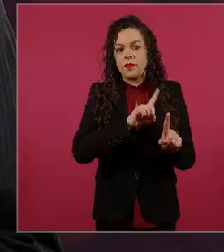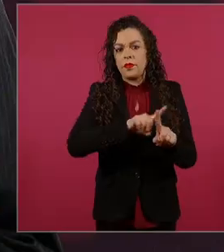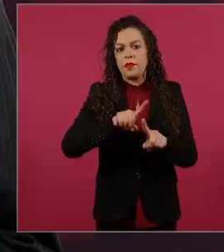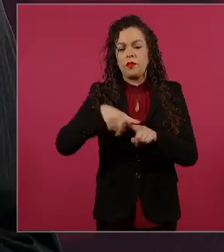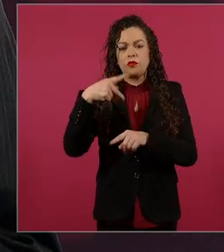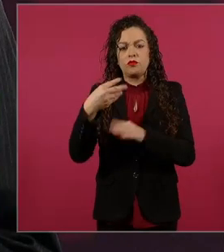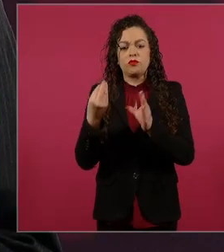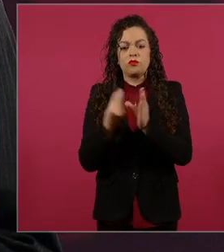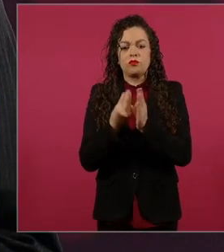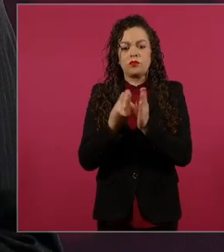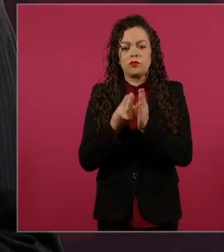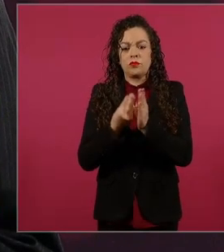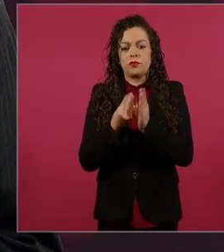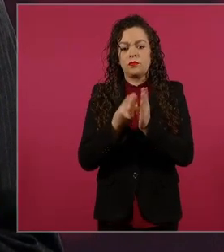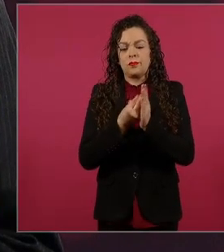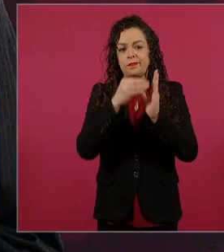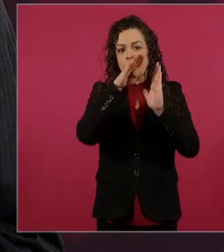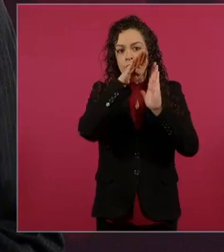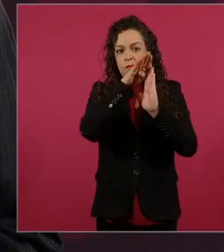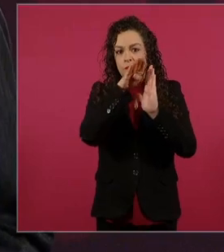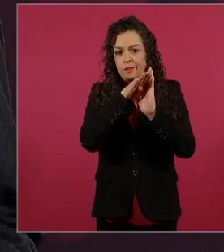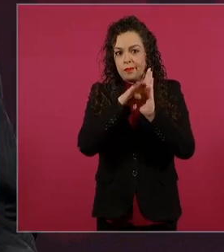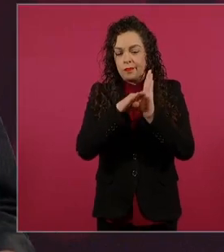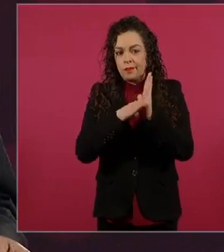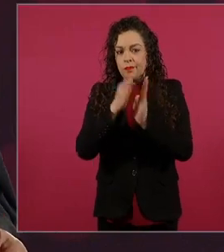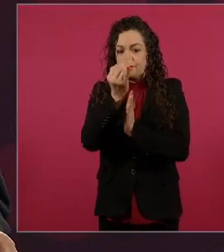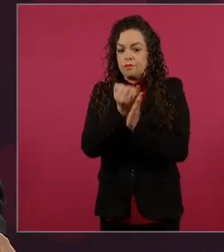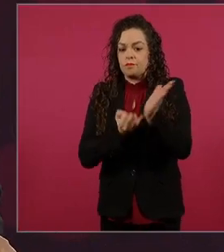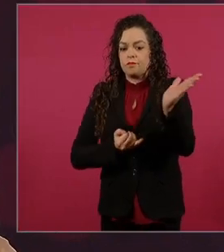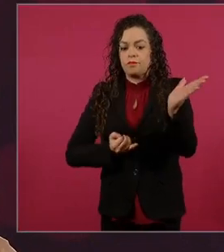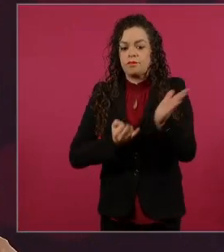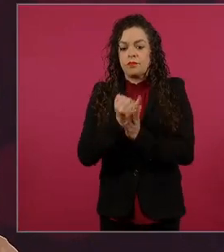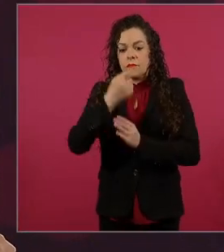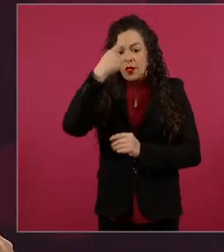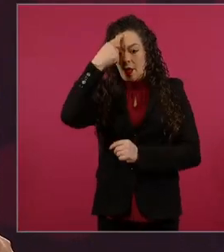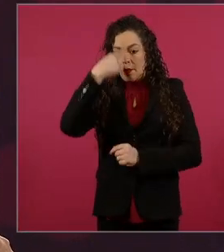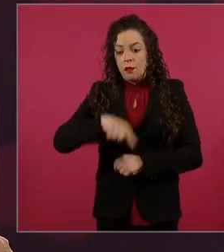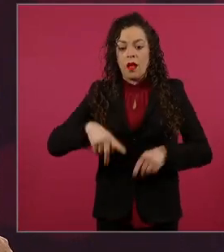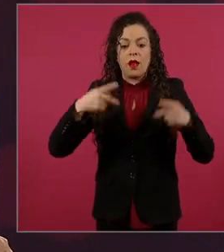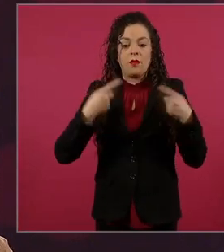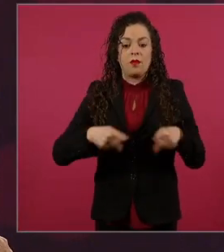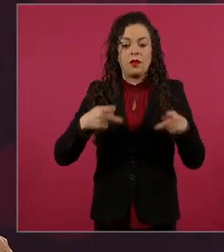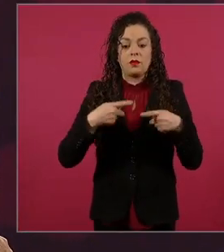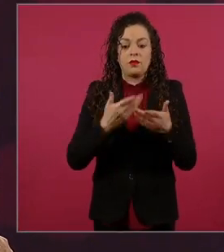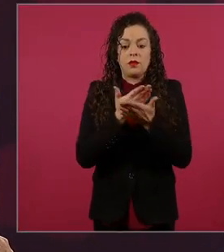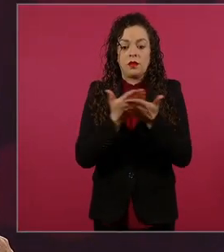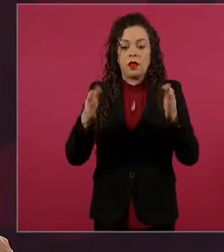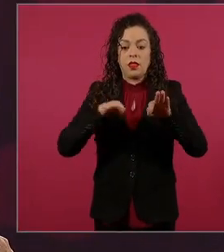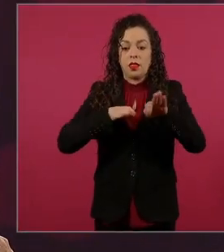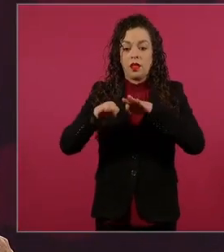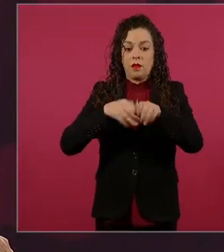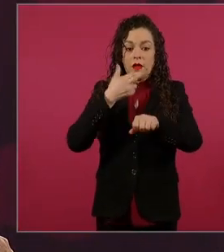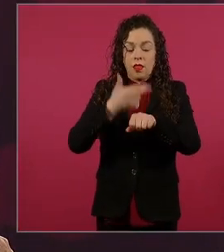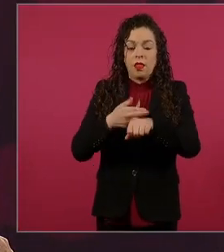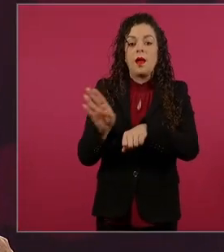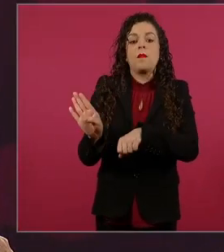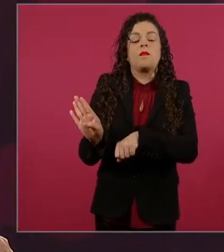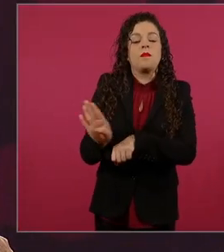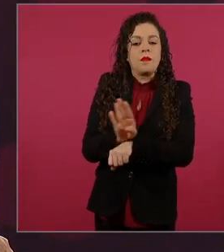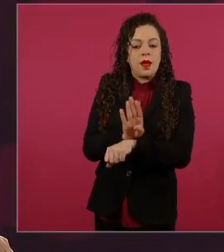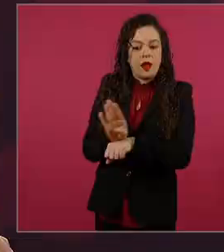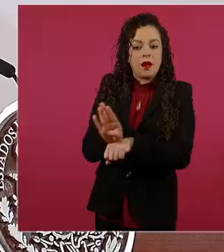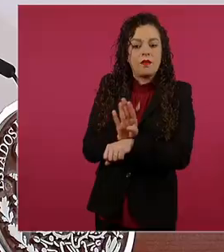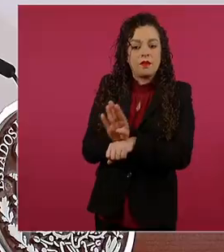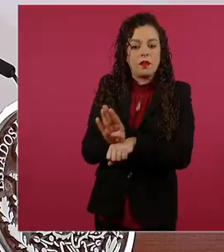aplicado en beneficio de trabajadores. Esto porque